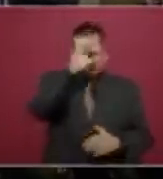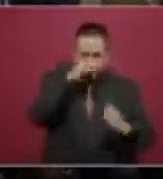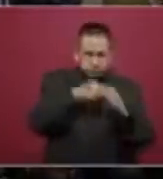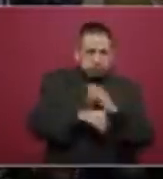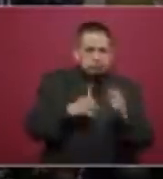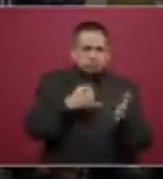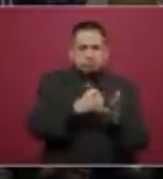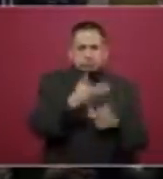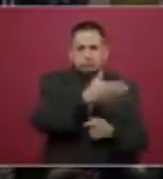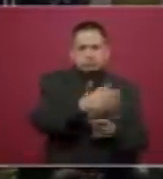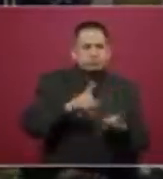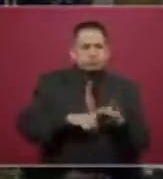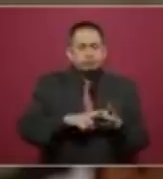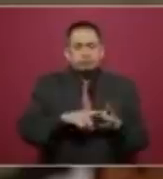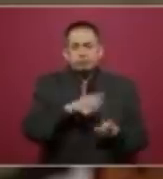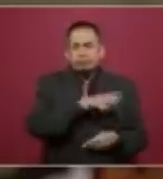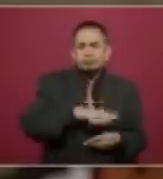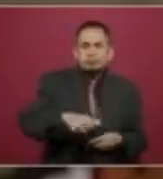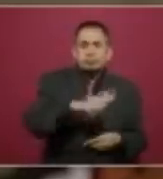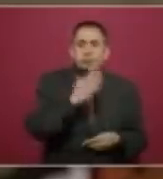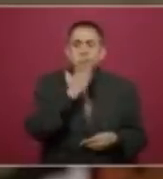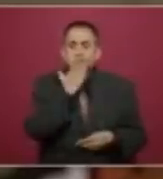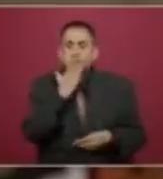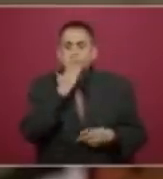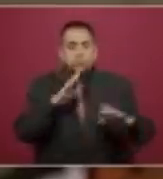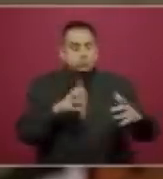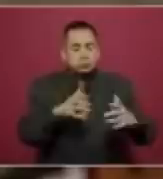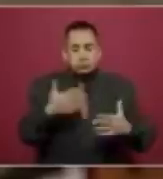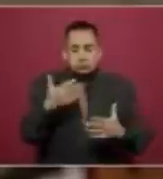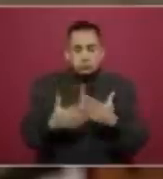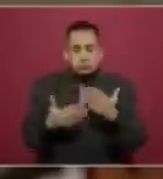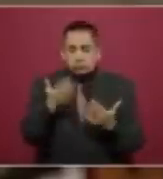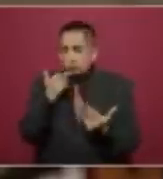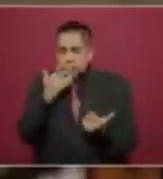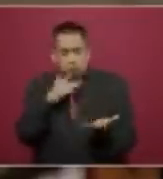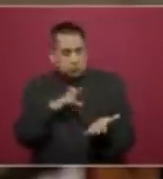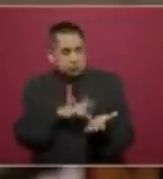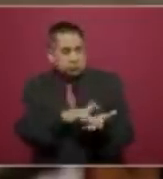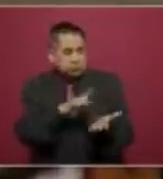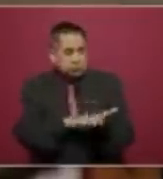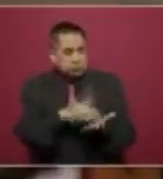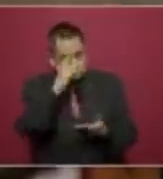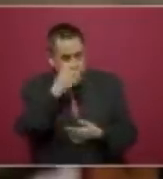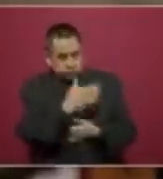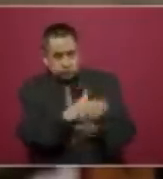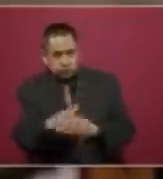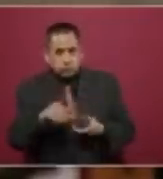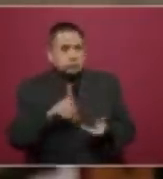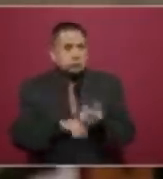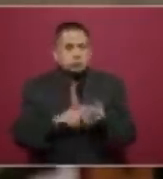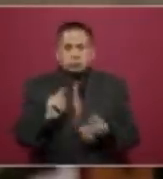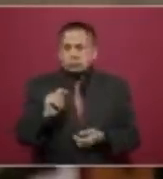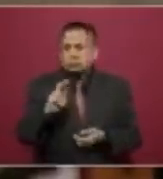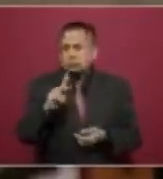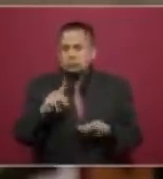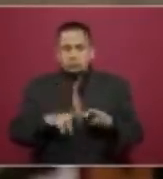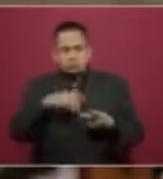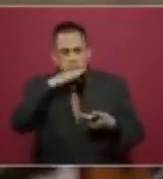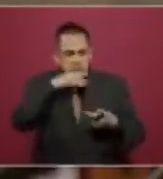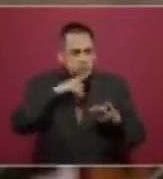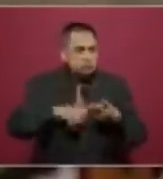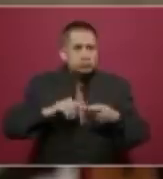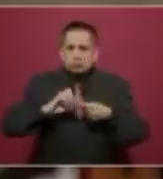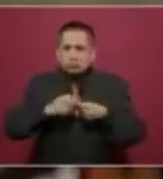la zona de los Valles Yaqui y Mayo de Sonora por la falta de apoyo a los cultivos básicos como el trigo, el maíz y el